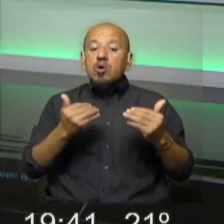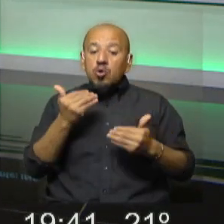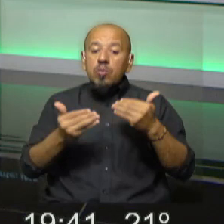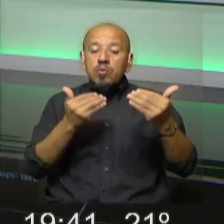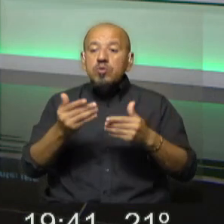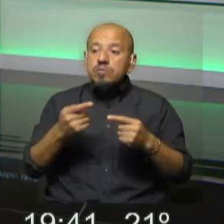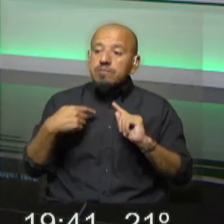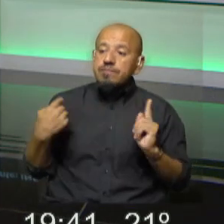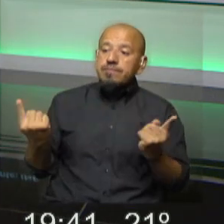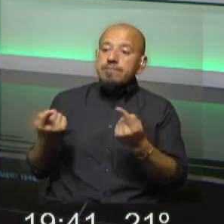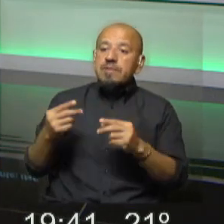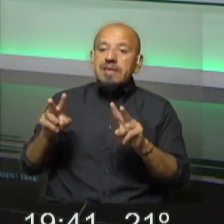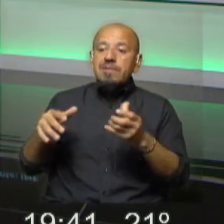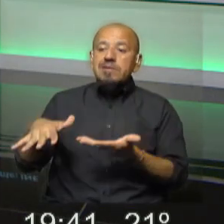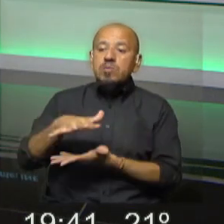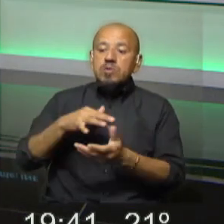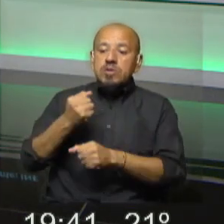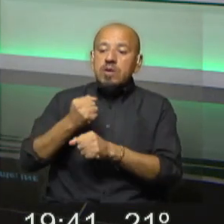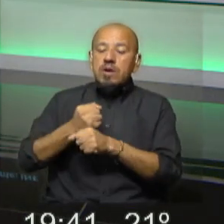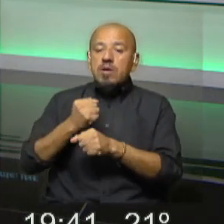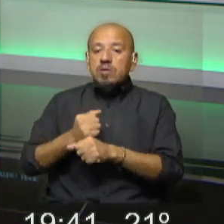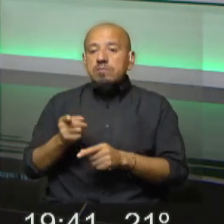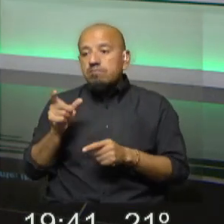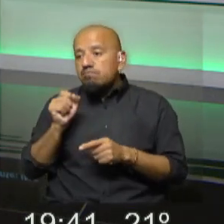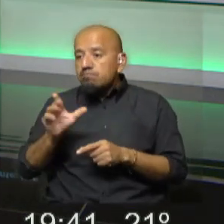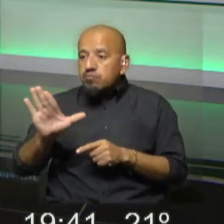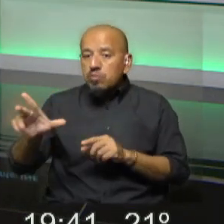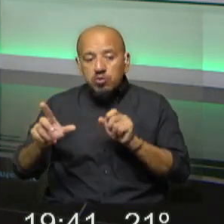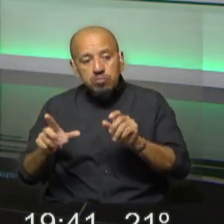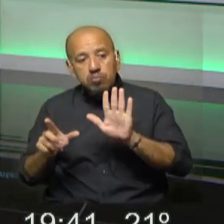cuando nos detenemos en las distintas realidades que enfrentan los distintos colectivos, ¿sí?, en su vínculo.